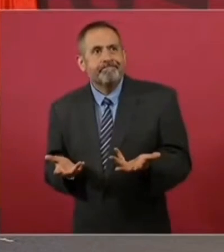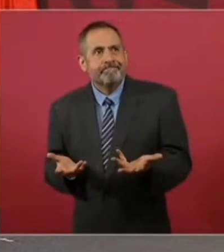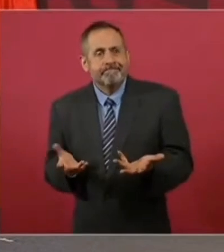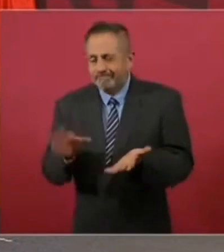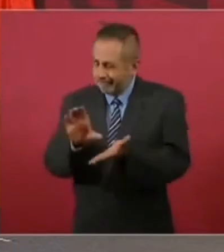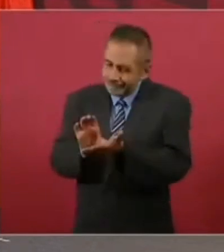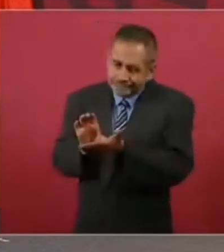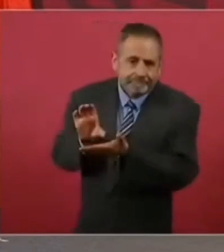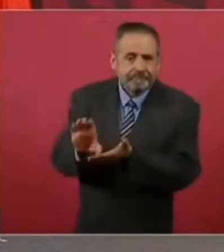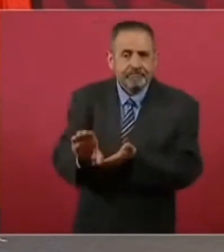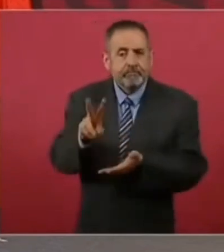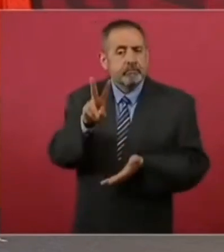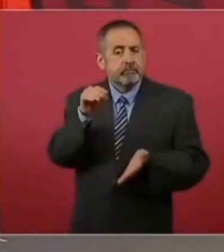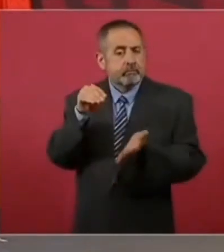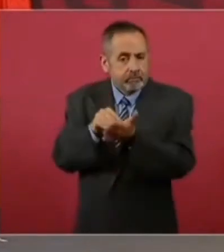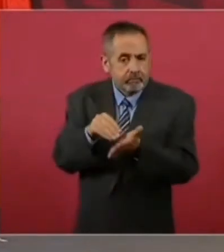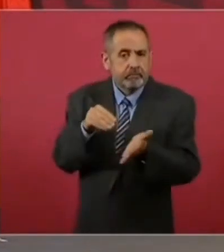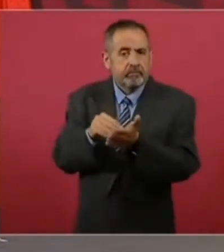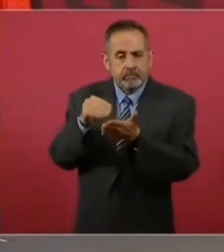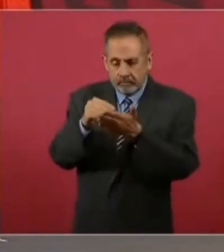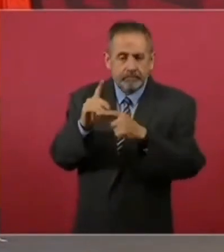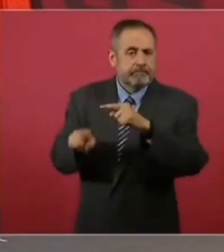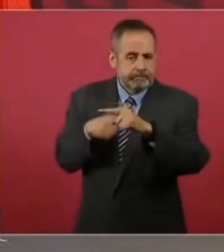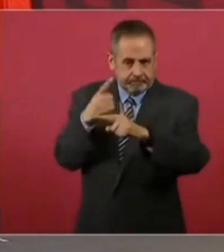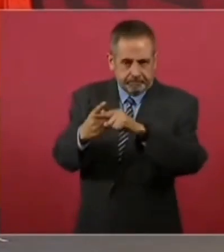invertir 2.000 millones de dólares más